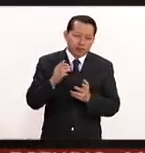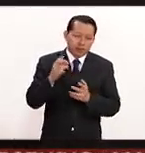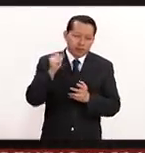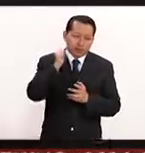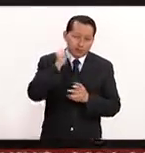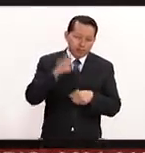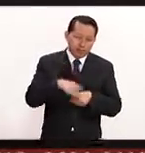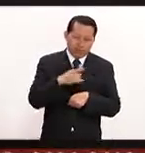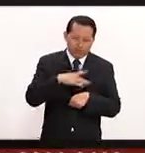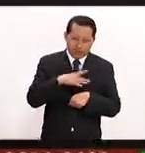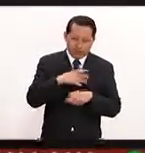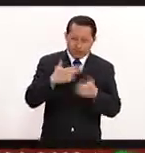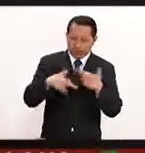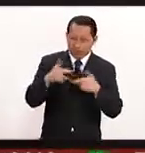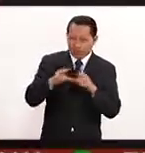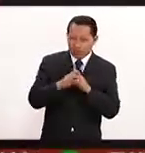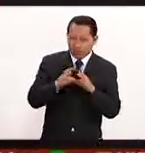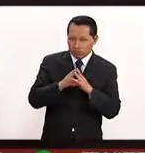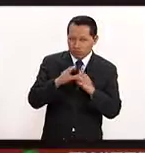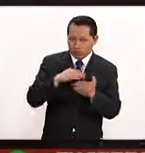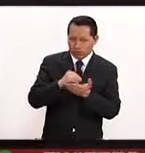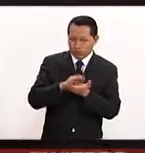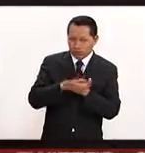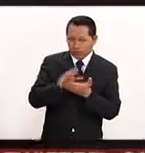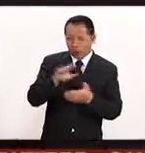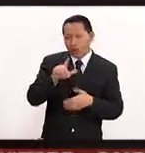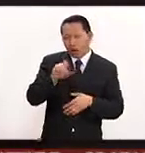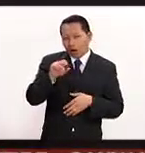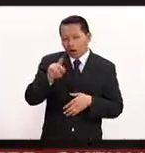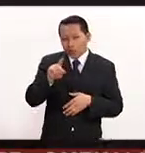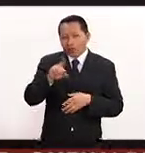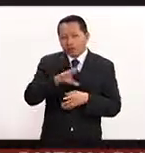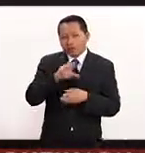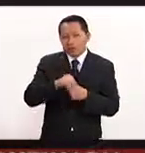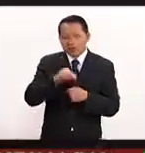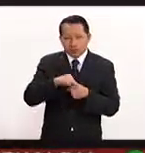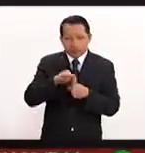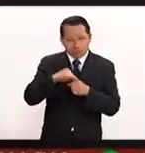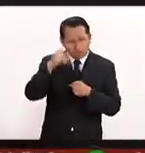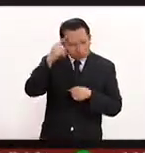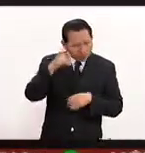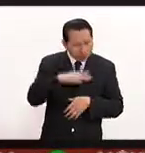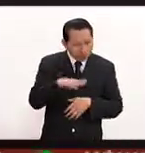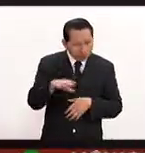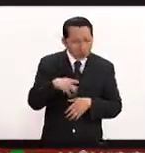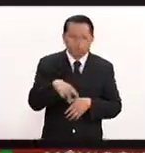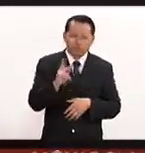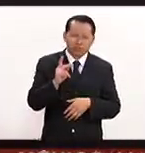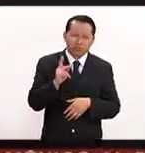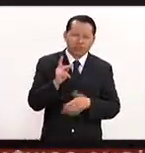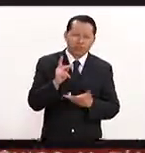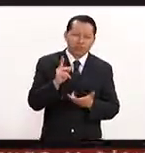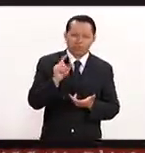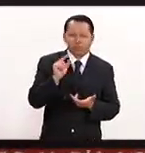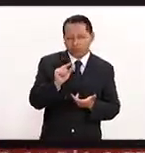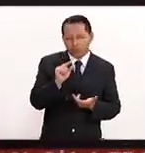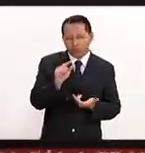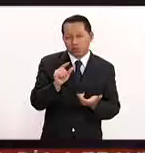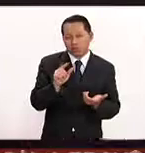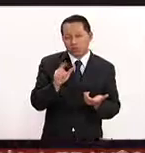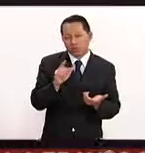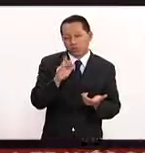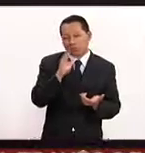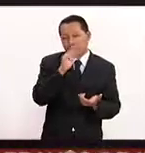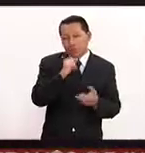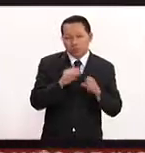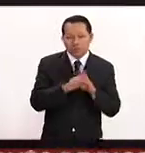regrese esta legislación con la enmienda de los Lores, si todos votaran para rechazarla, pero realmente eso es muy poco probable. Lo